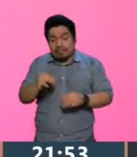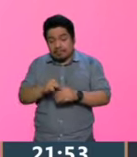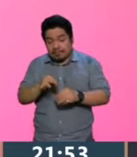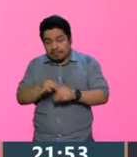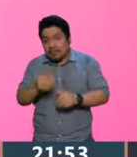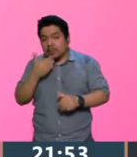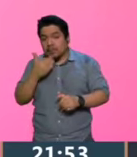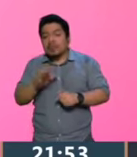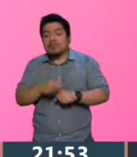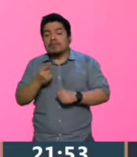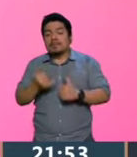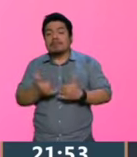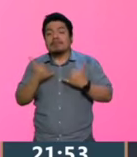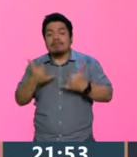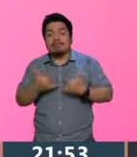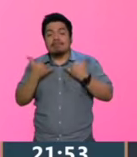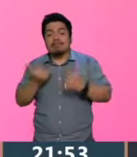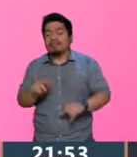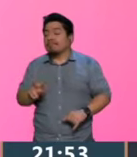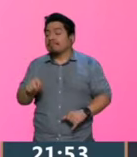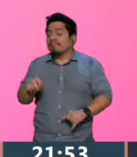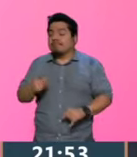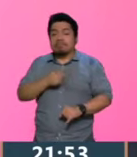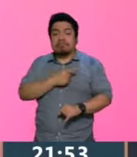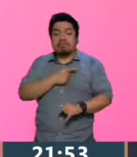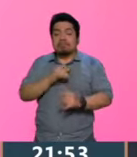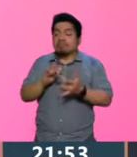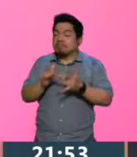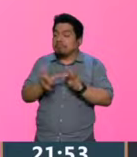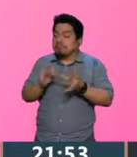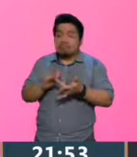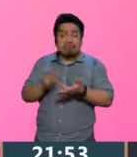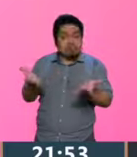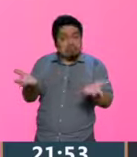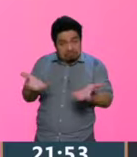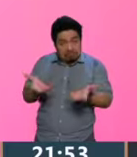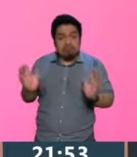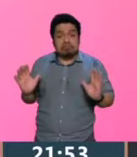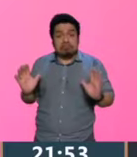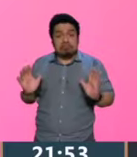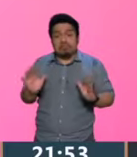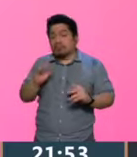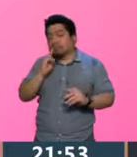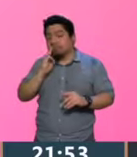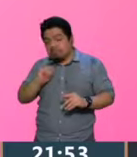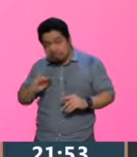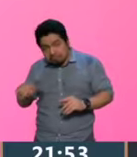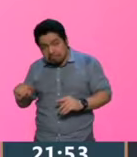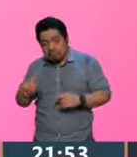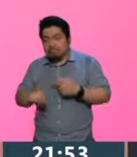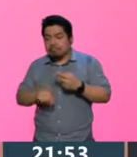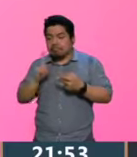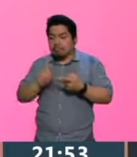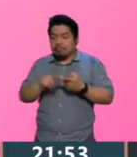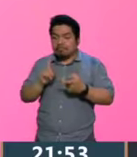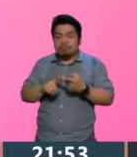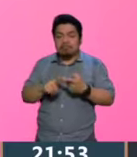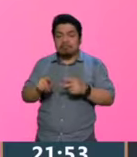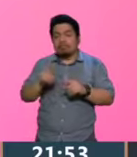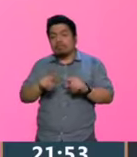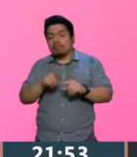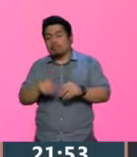es que los jóvenes crean sus propios medios. Los jóvenes a través de sus redes sociales ponen un mensaje, hacen una coreografía,